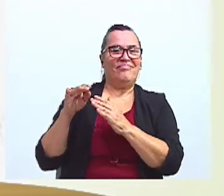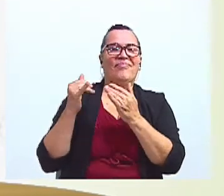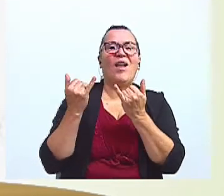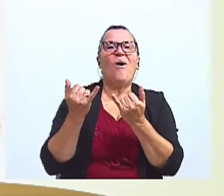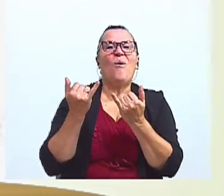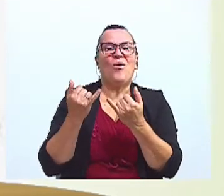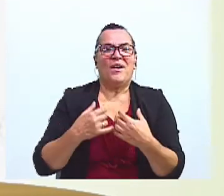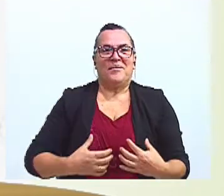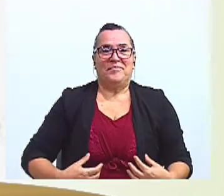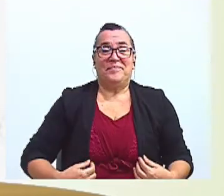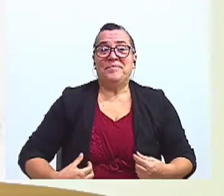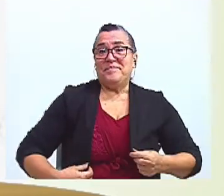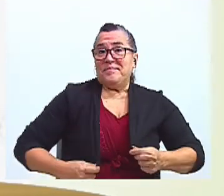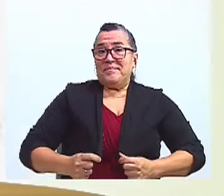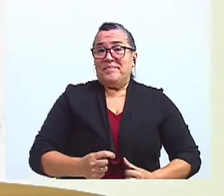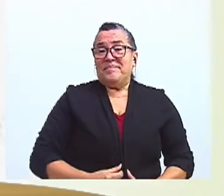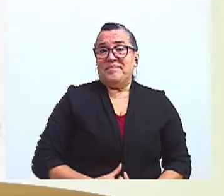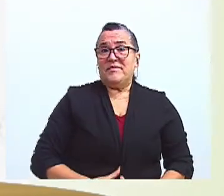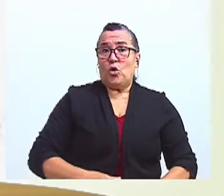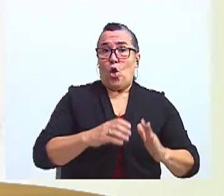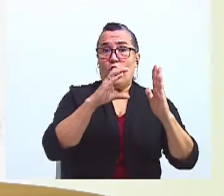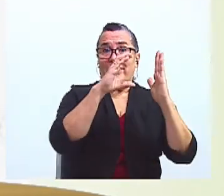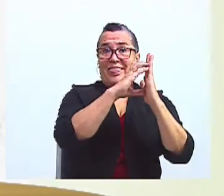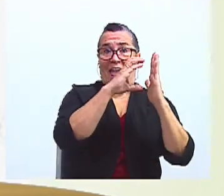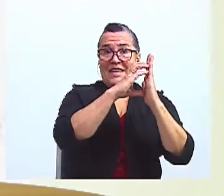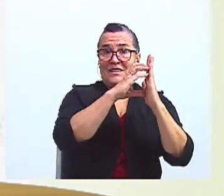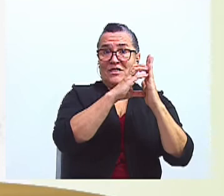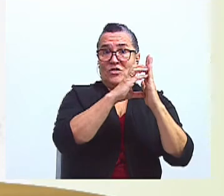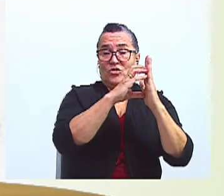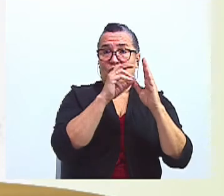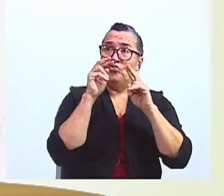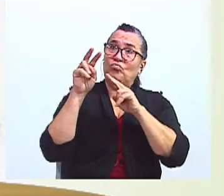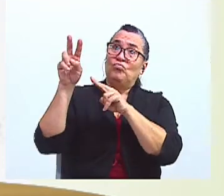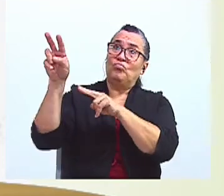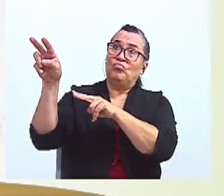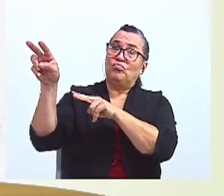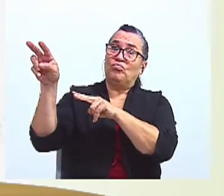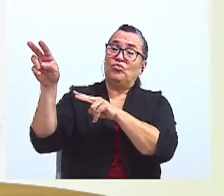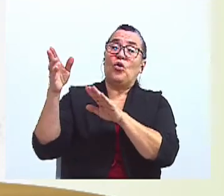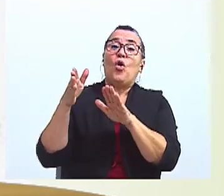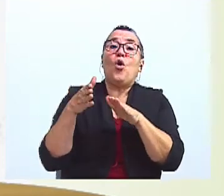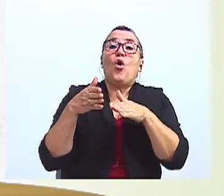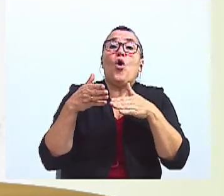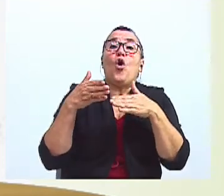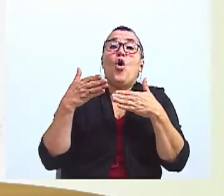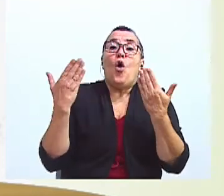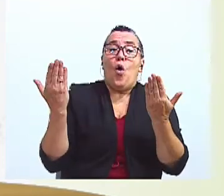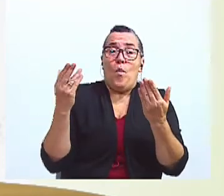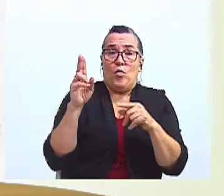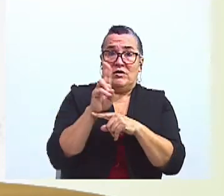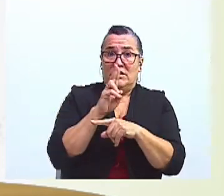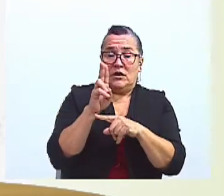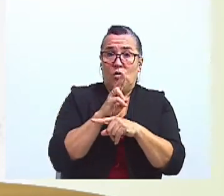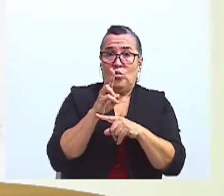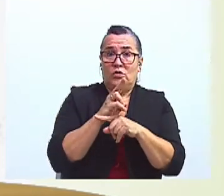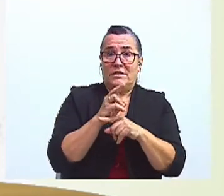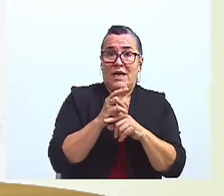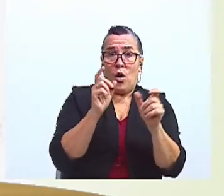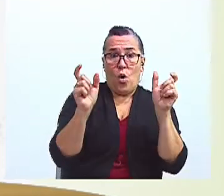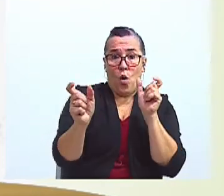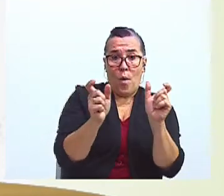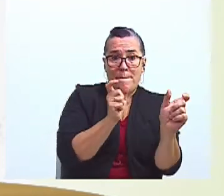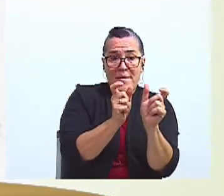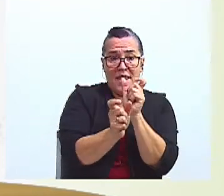ahora con unos textos para que ustedes vean cómo se utilizan estas